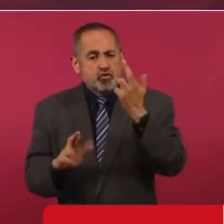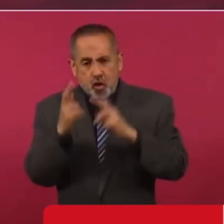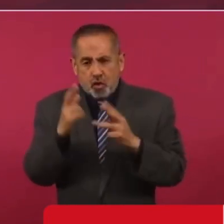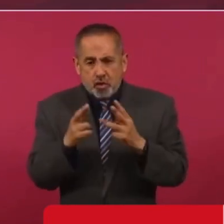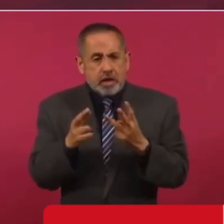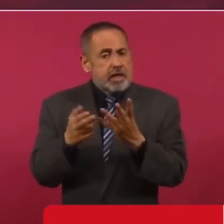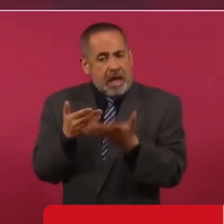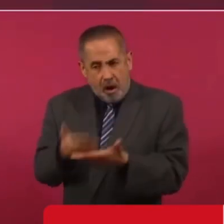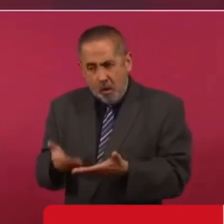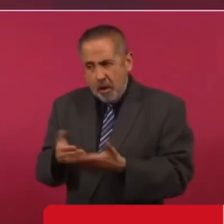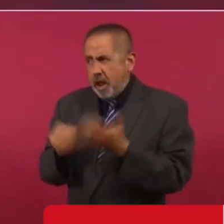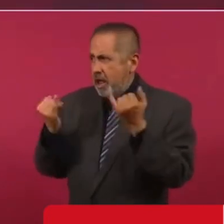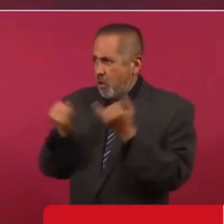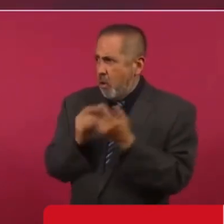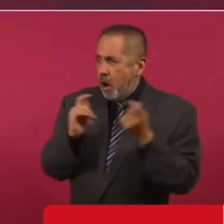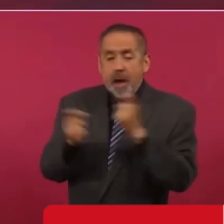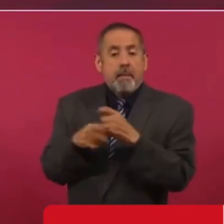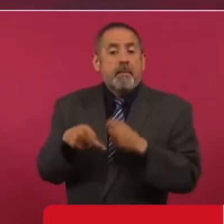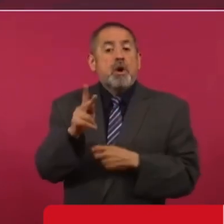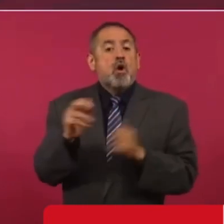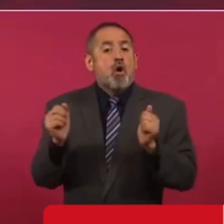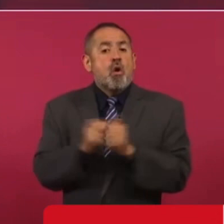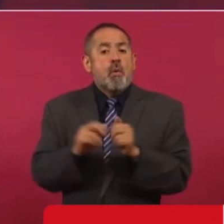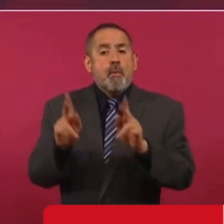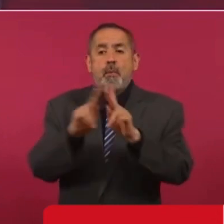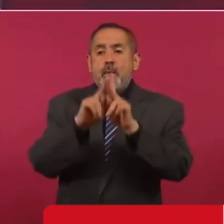estamos logrando de manera pacífica.